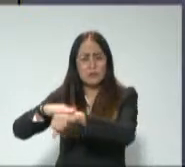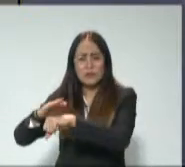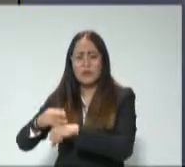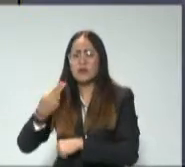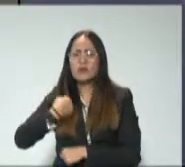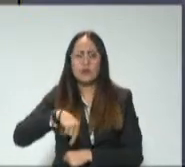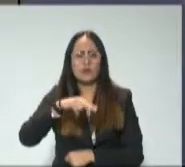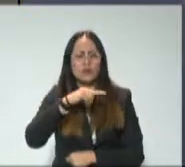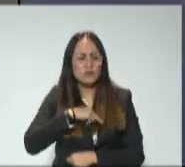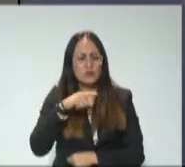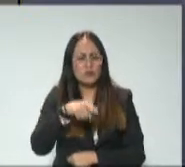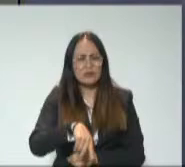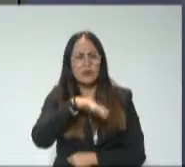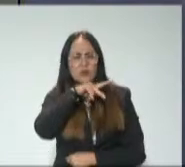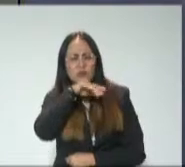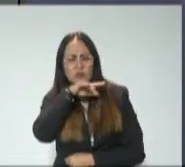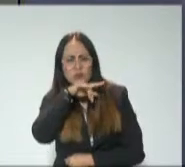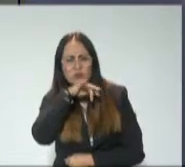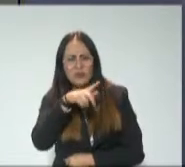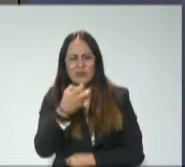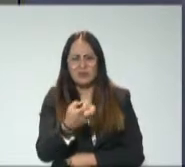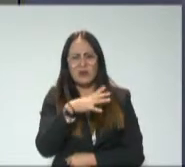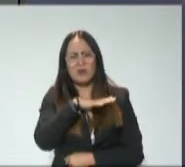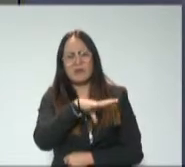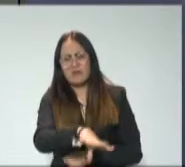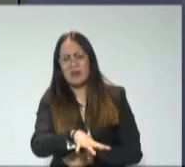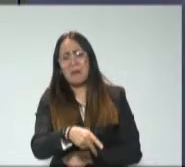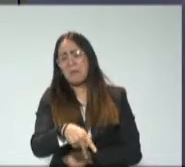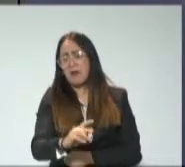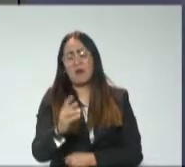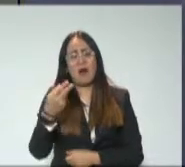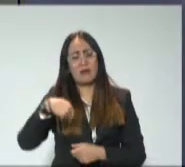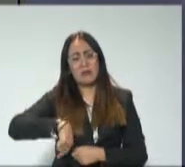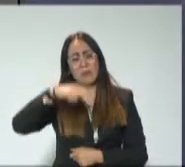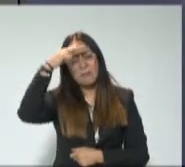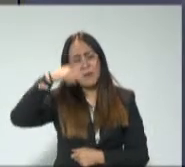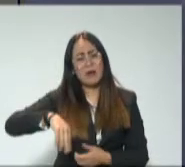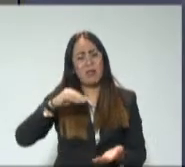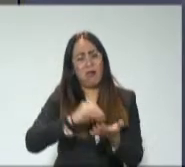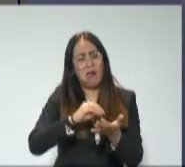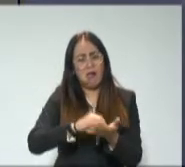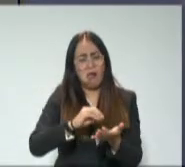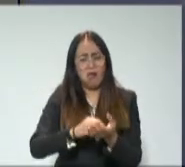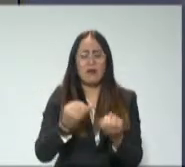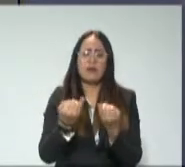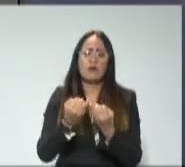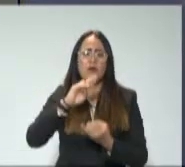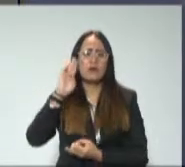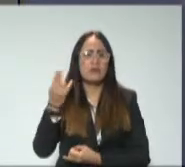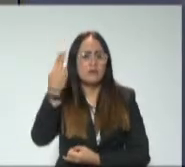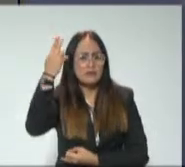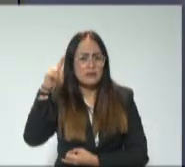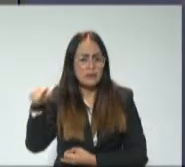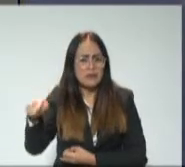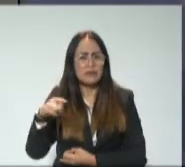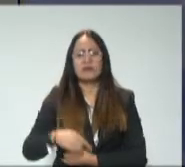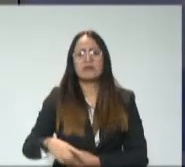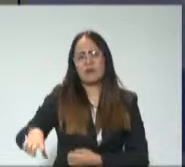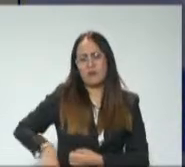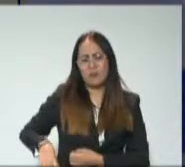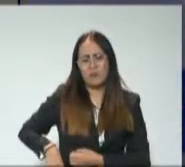el sistema de botín que ha prevalecido durante tantos años en el país las idades públicas las organizaciones